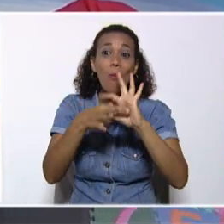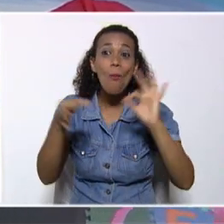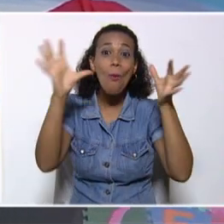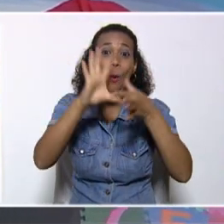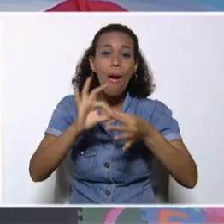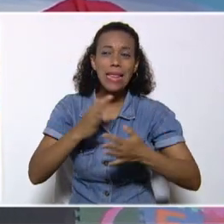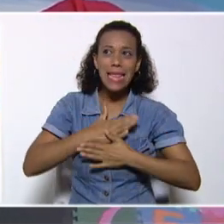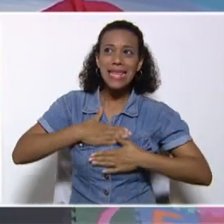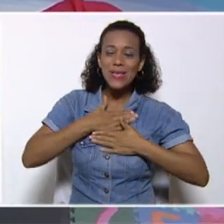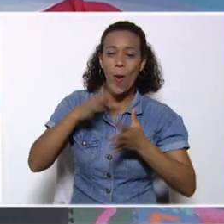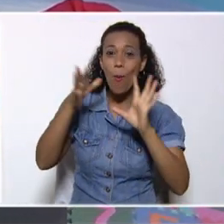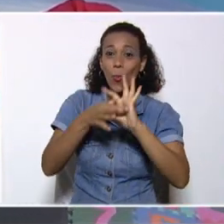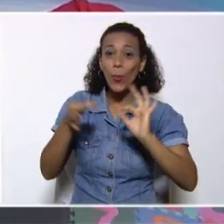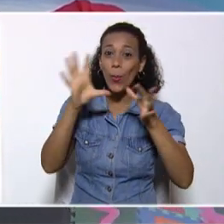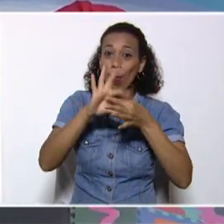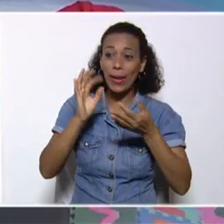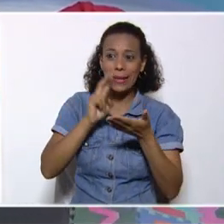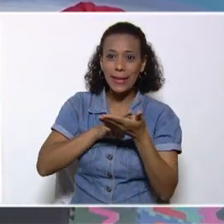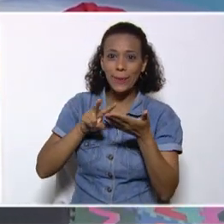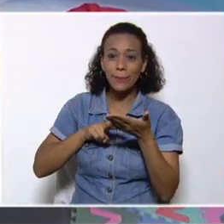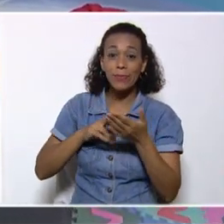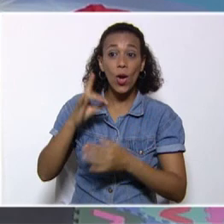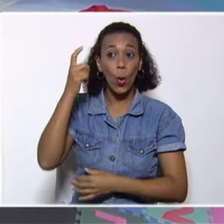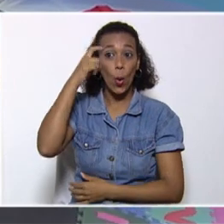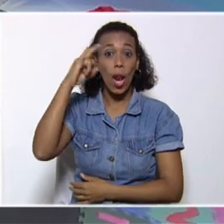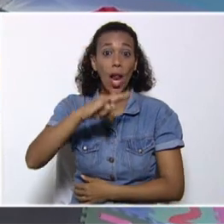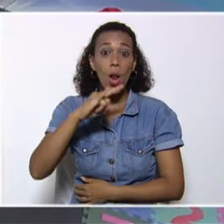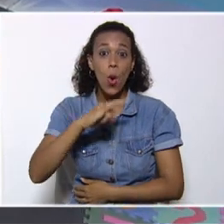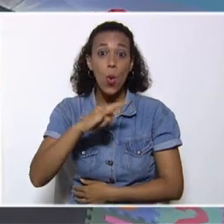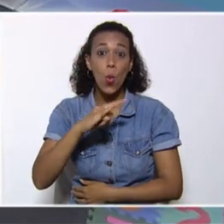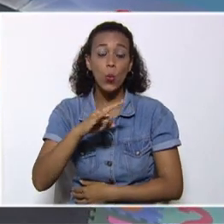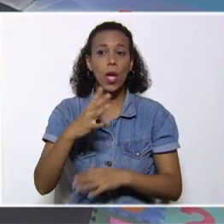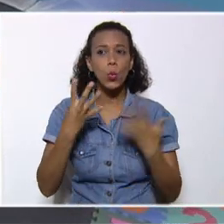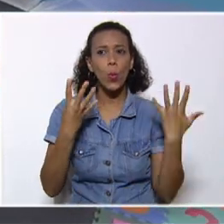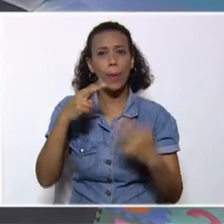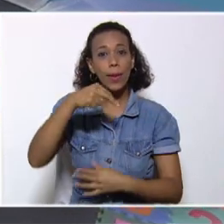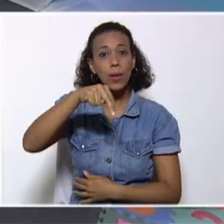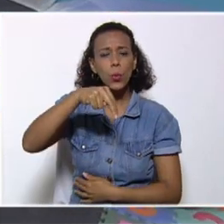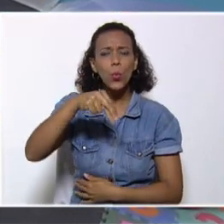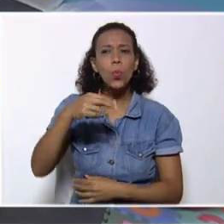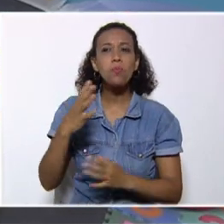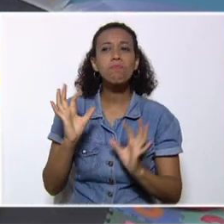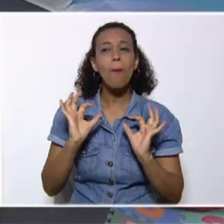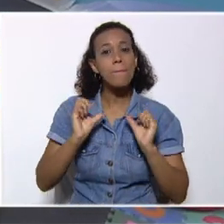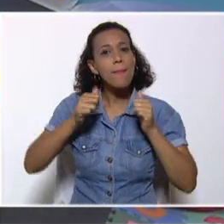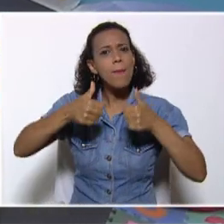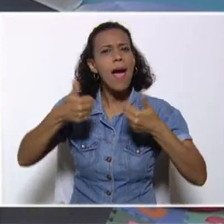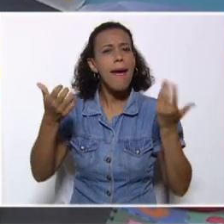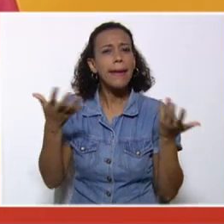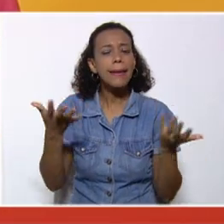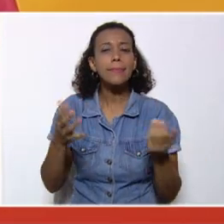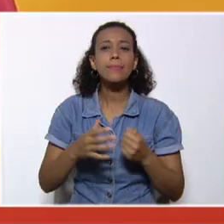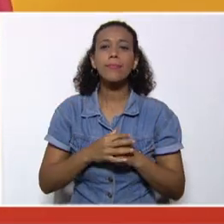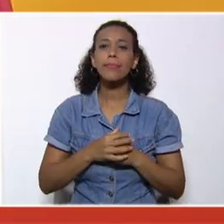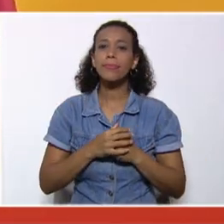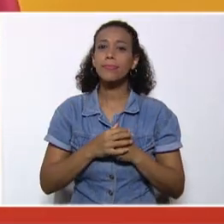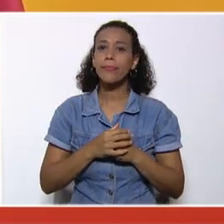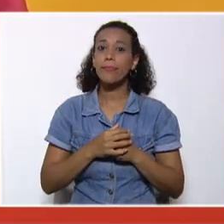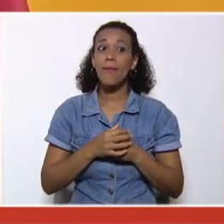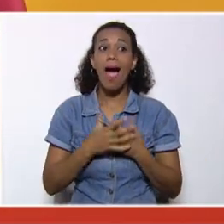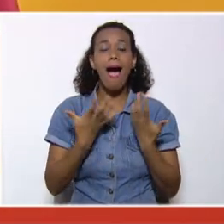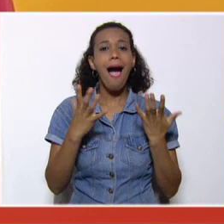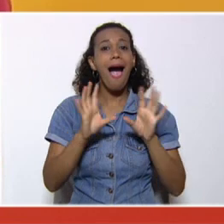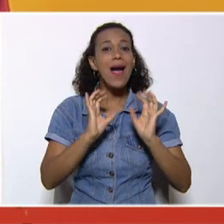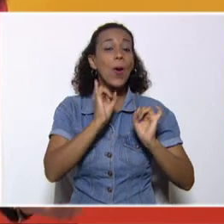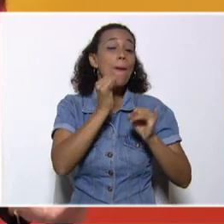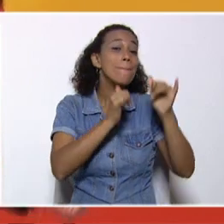y el disfrute de los mismos. Hoy, lunes, vamos a iniciar con nuestra